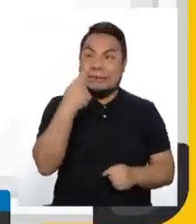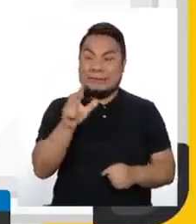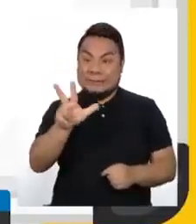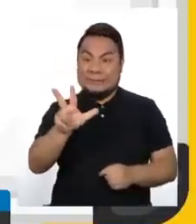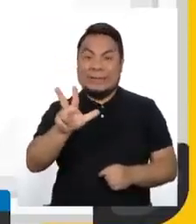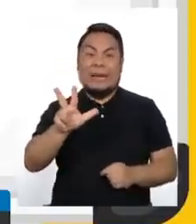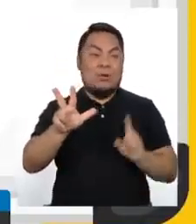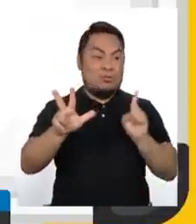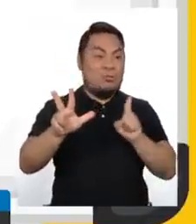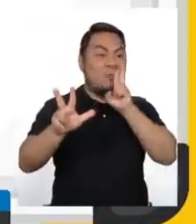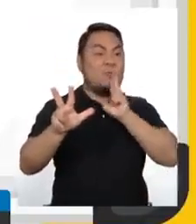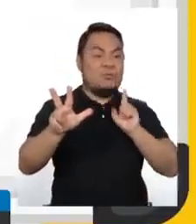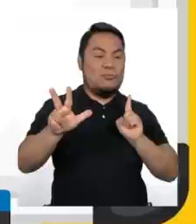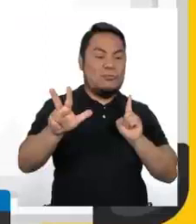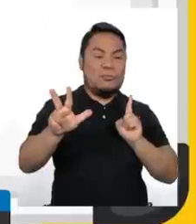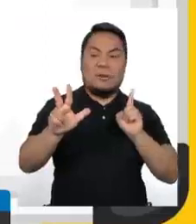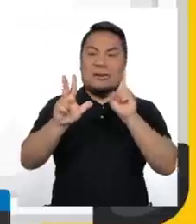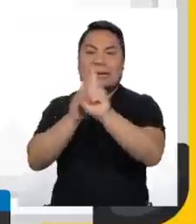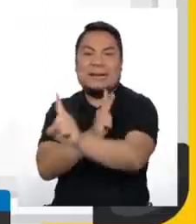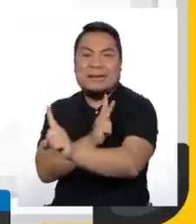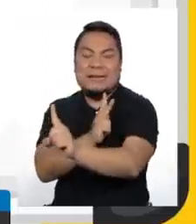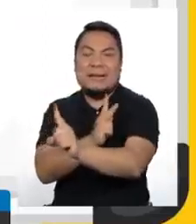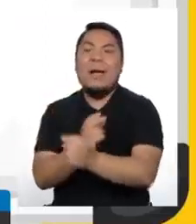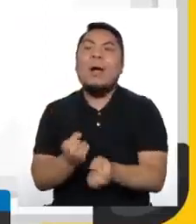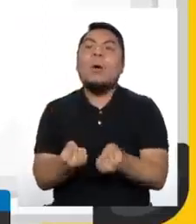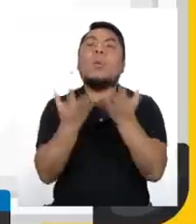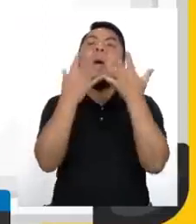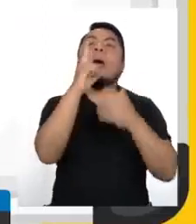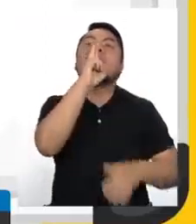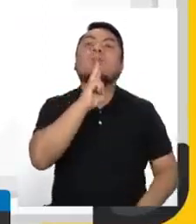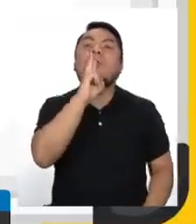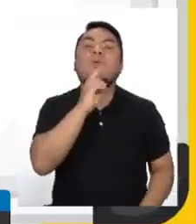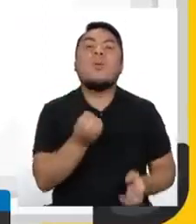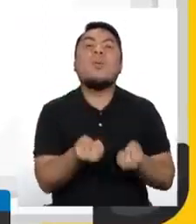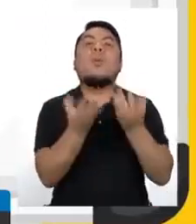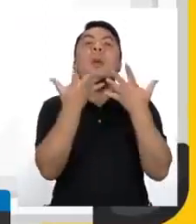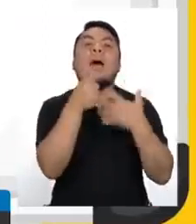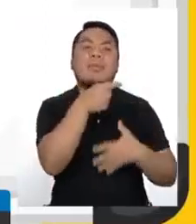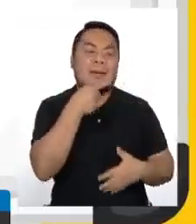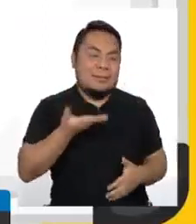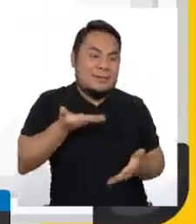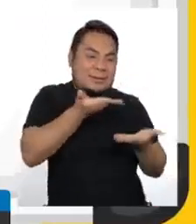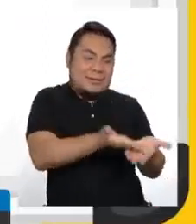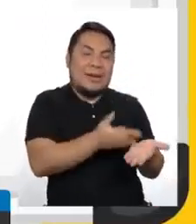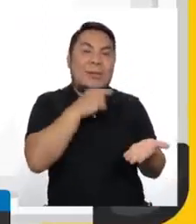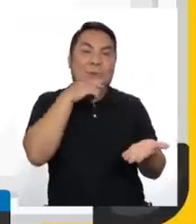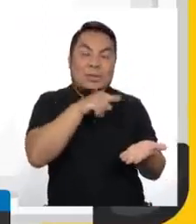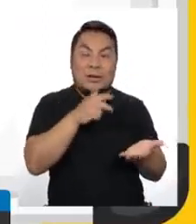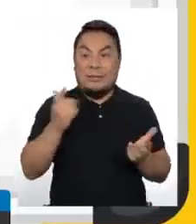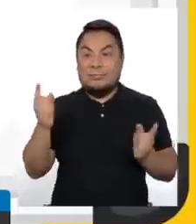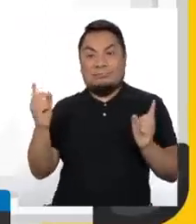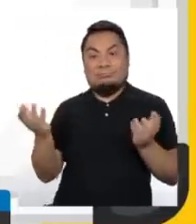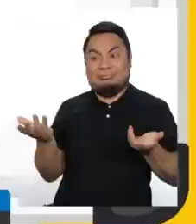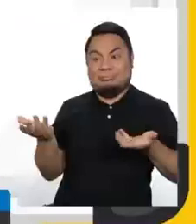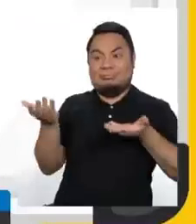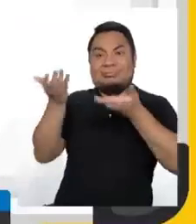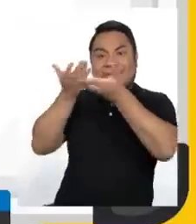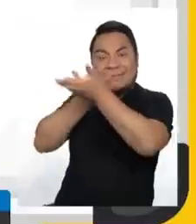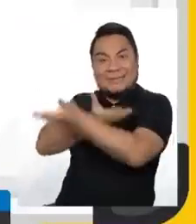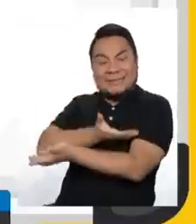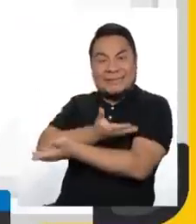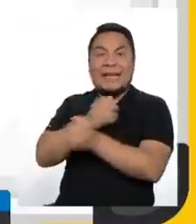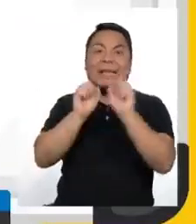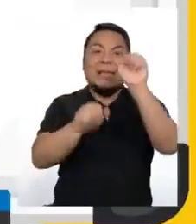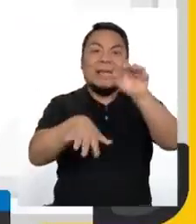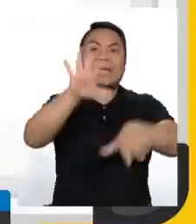estas 3. ¿Cuántas piedras rojas pudo obtener Andrea al intercambiar o canjear